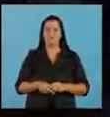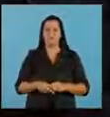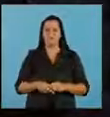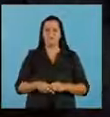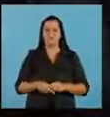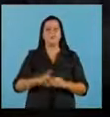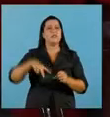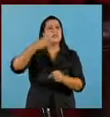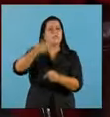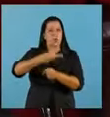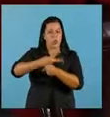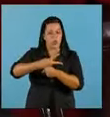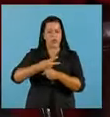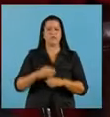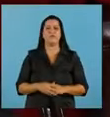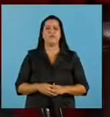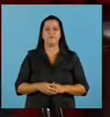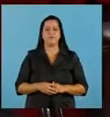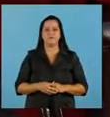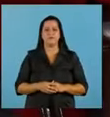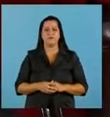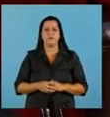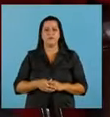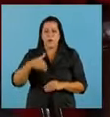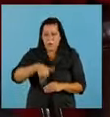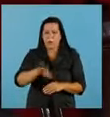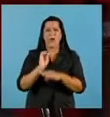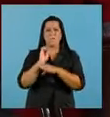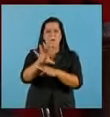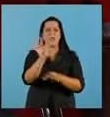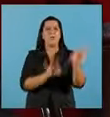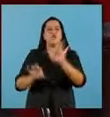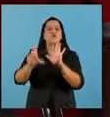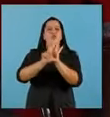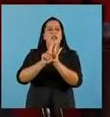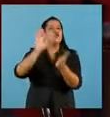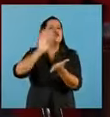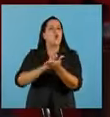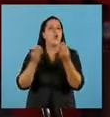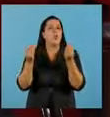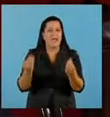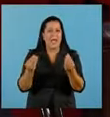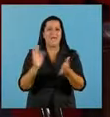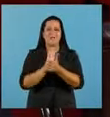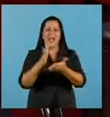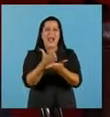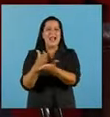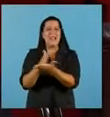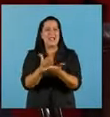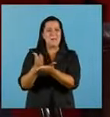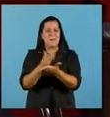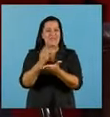En segundo término, enviaremos el proyecto de ley sobre la demarcación del límite exterior de la plataforma